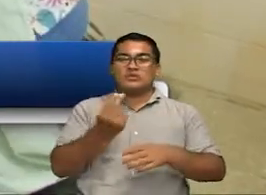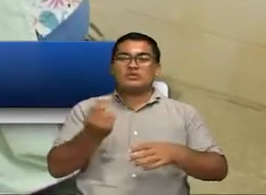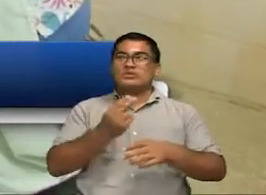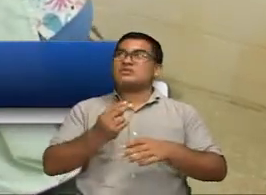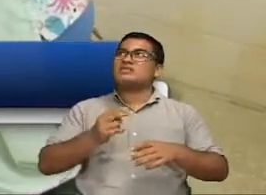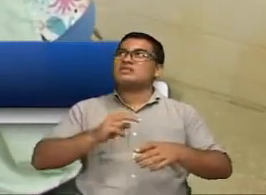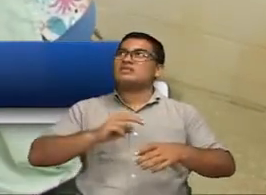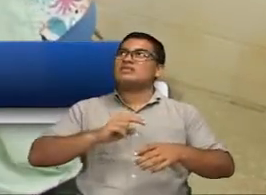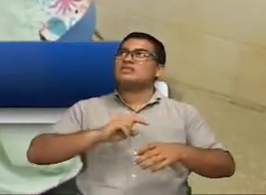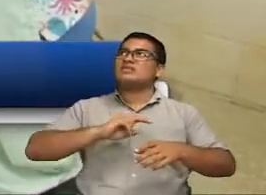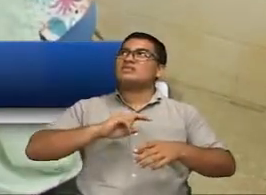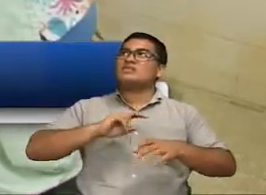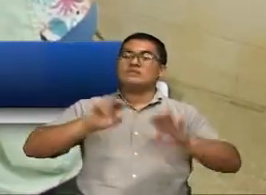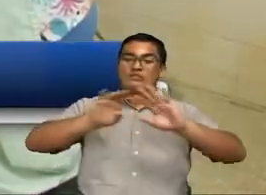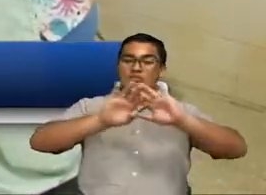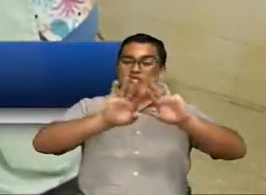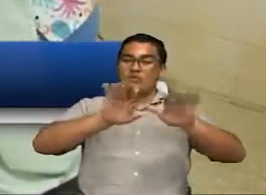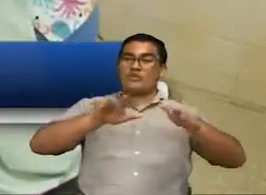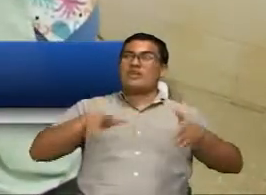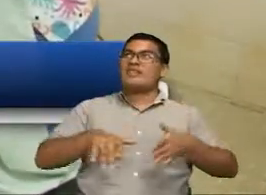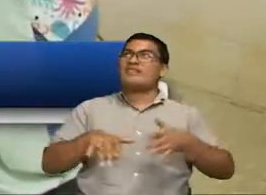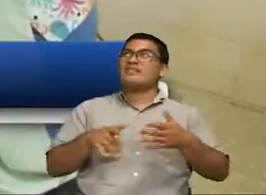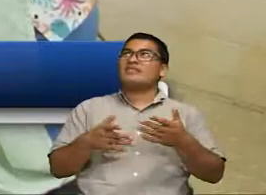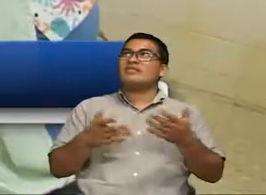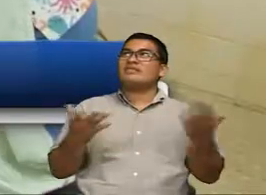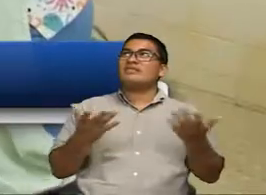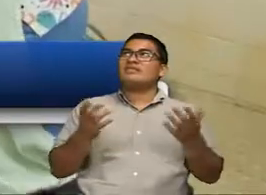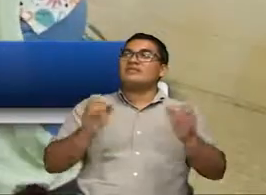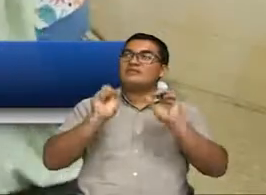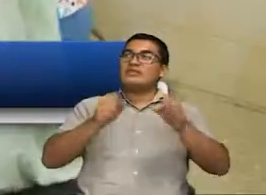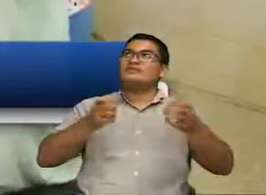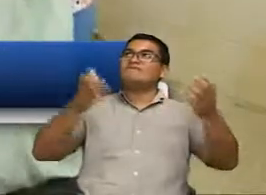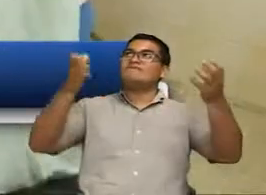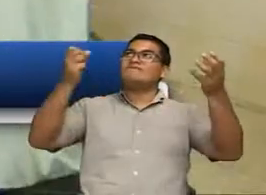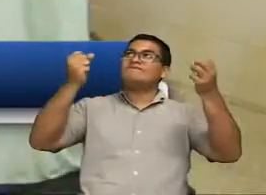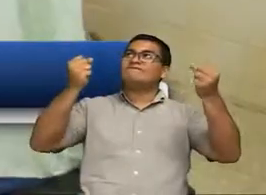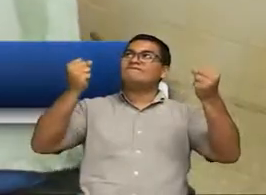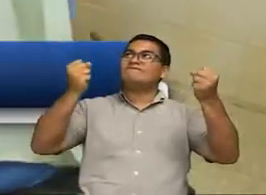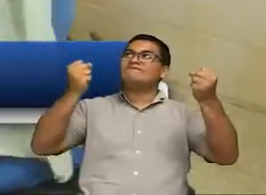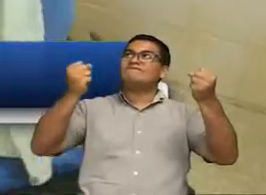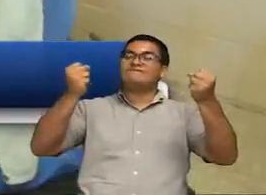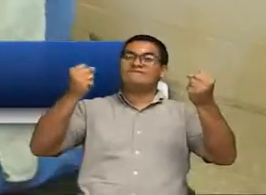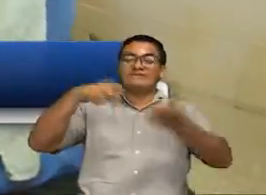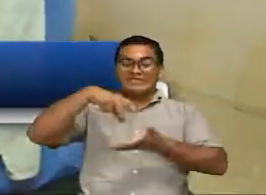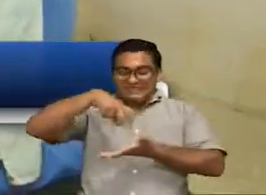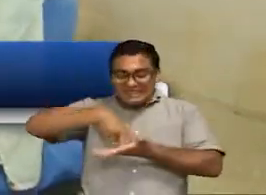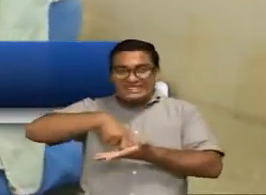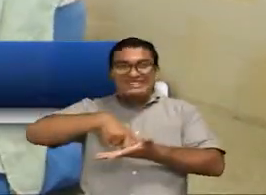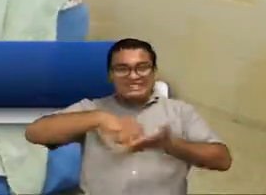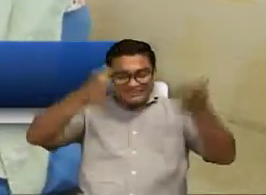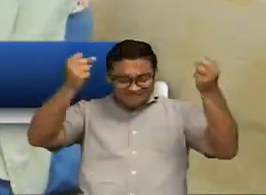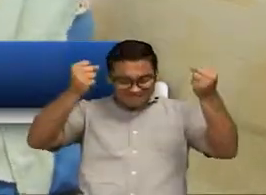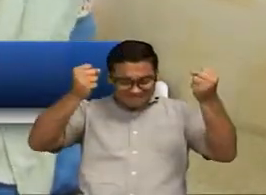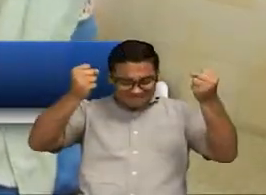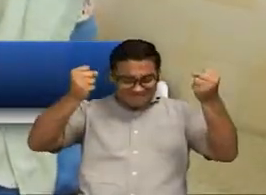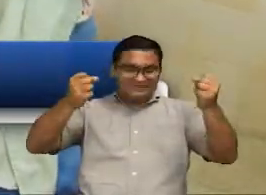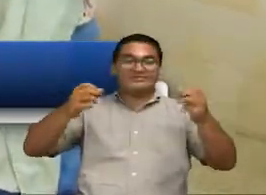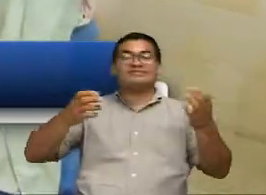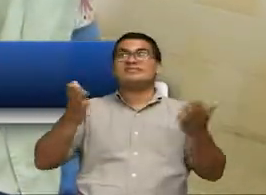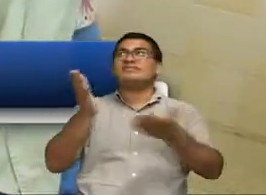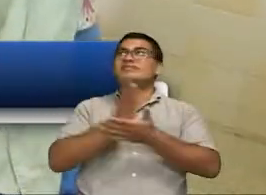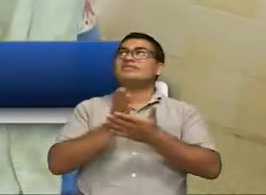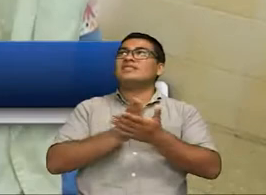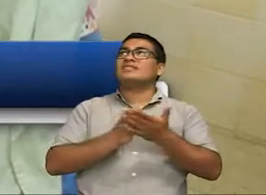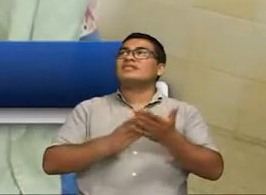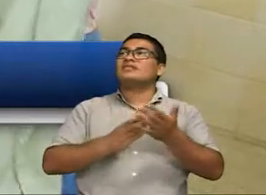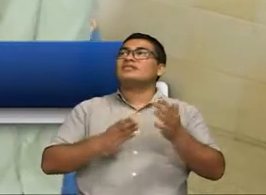así, que ella se... Sí, ella se agarra de los amarres. De los amarres, porque también tenemos sin amarres. Como ellos estaban